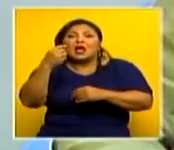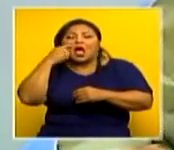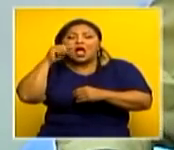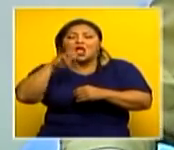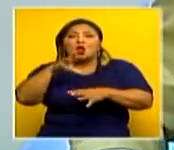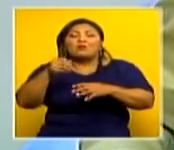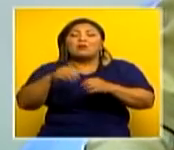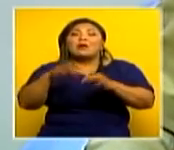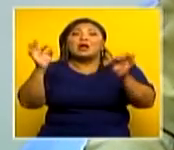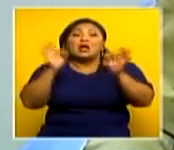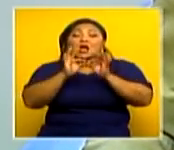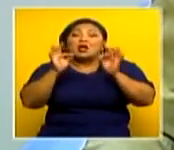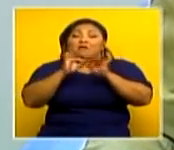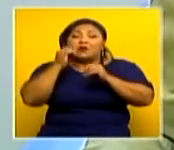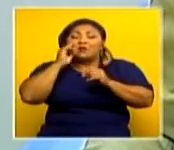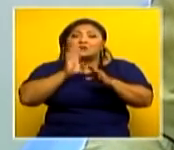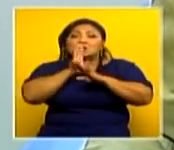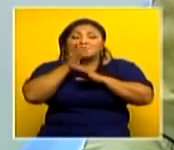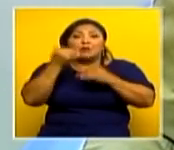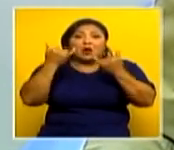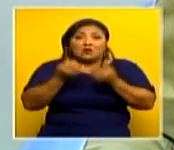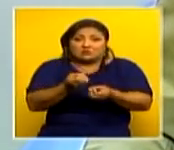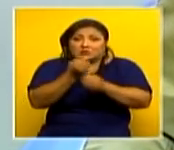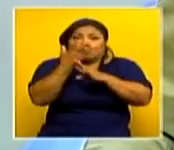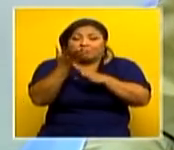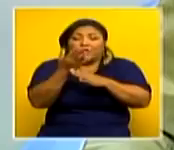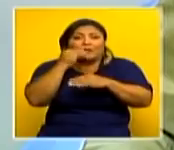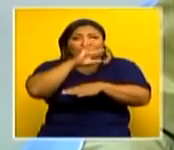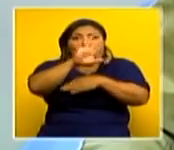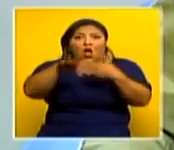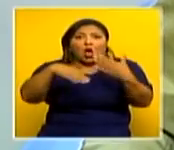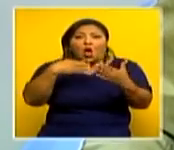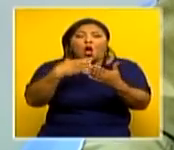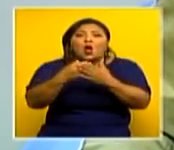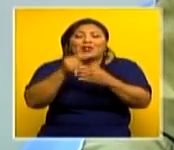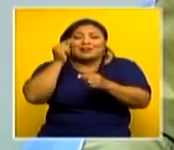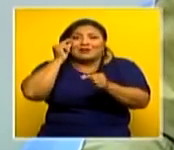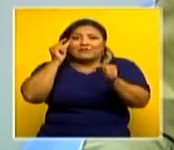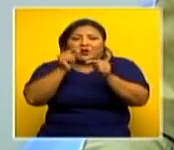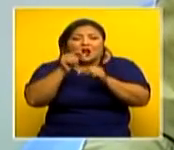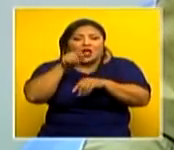sociales. Cristian Arias nos informa desde la unidad de flagrancia de la Fiscalía.